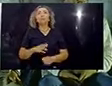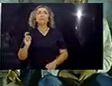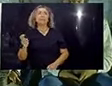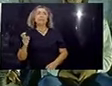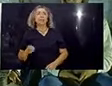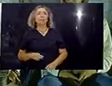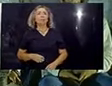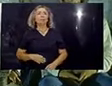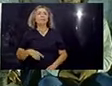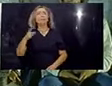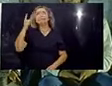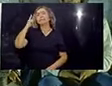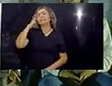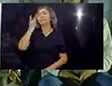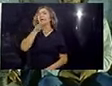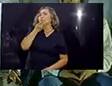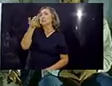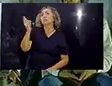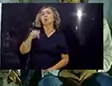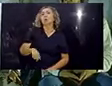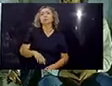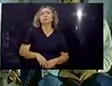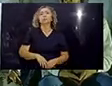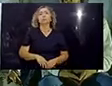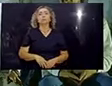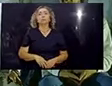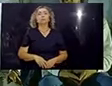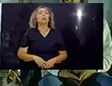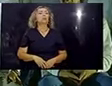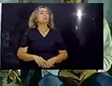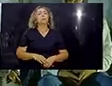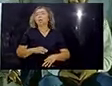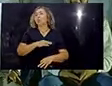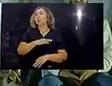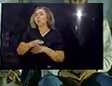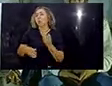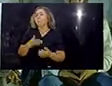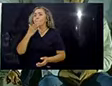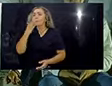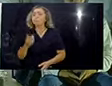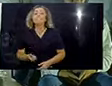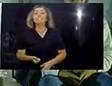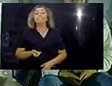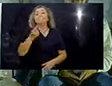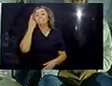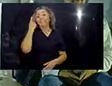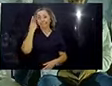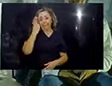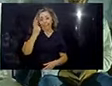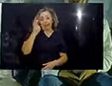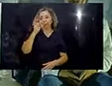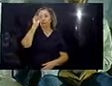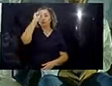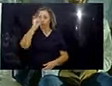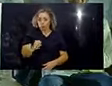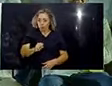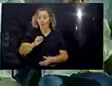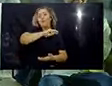decimos aquí por el bien de todos primero el sur de Mérida